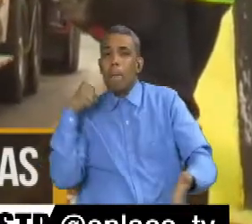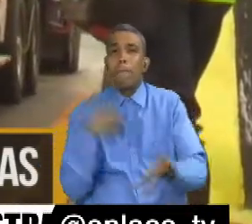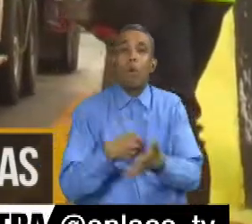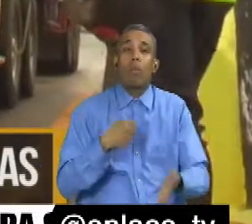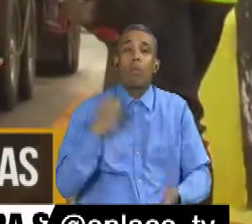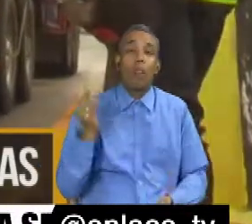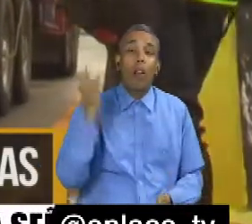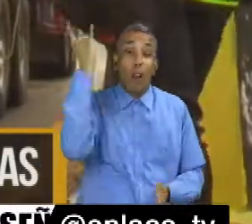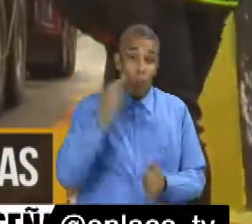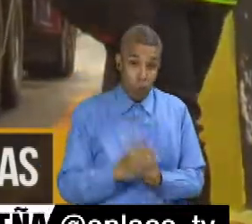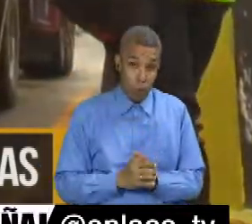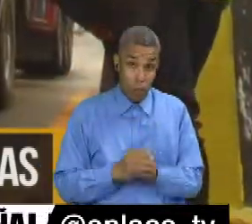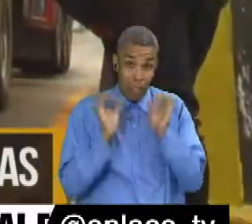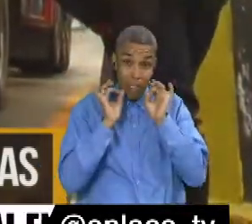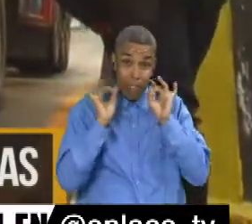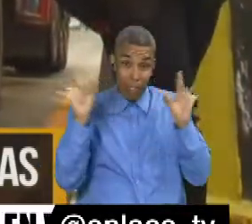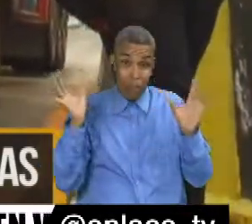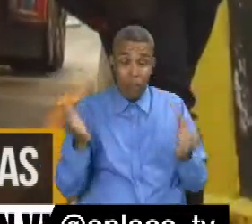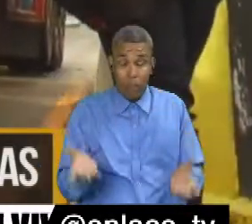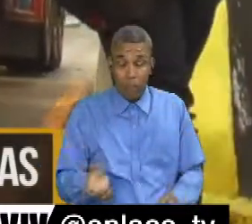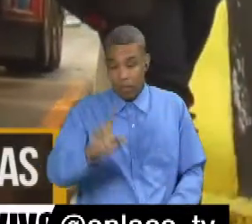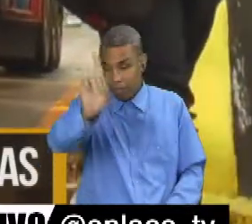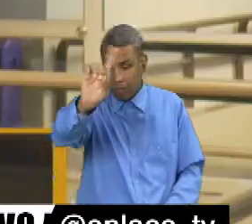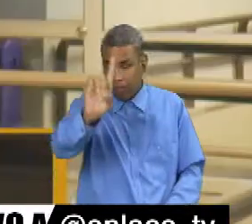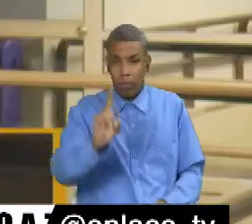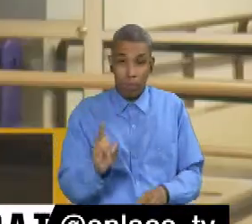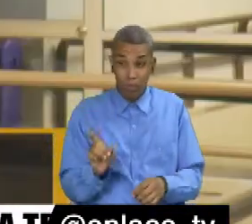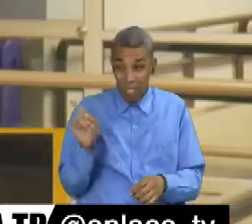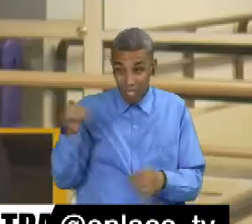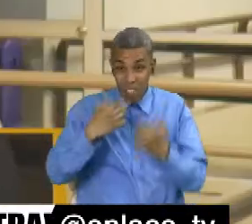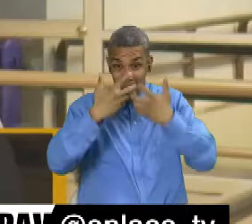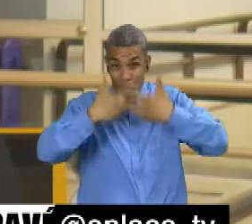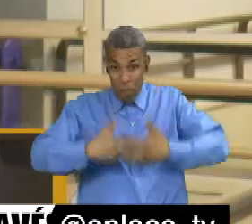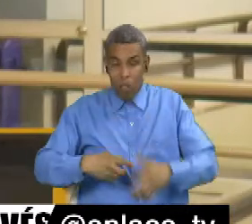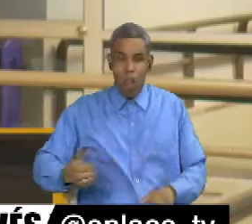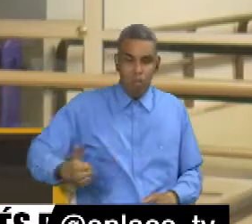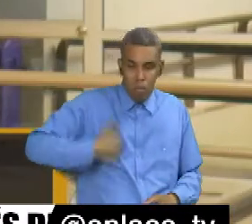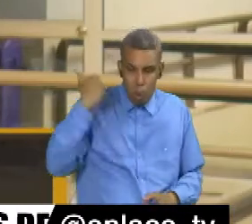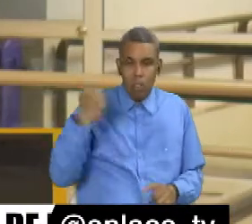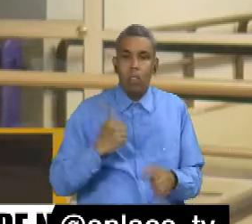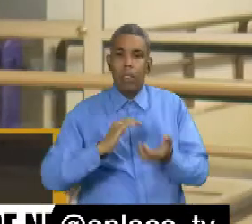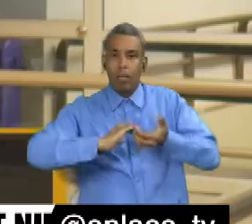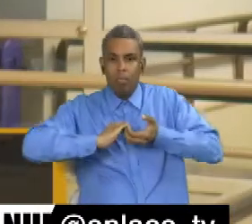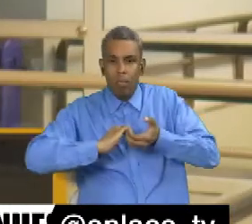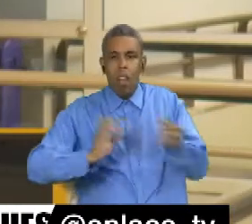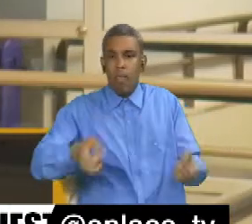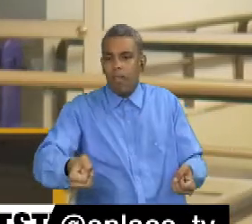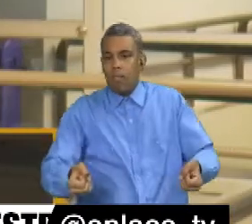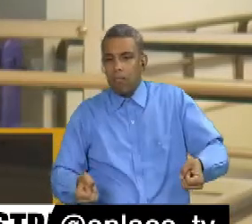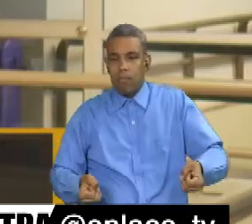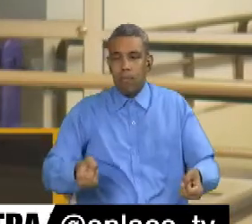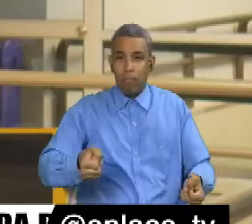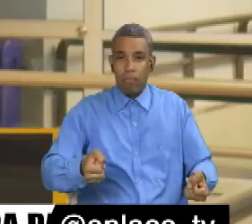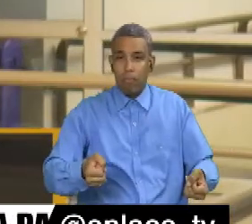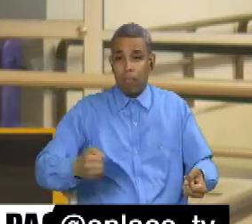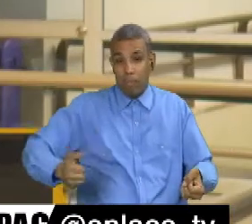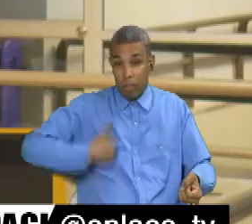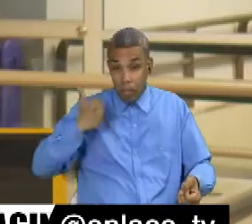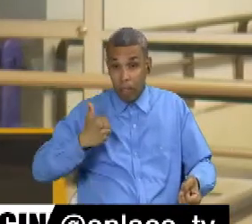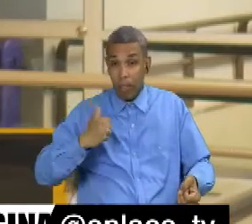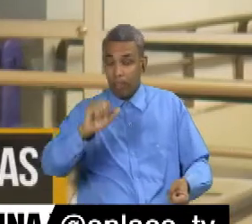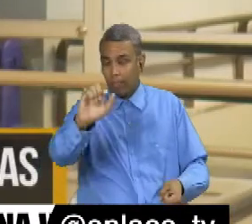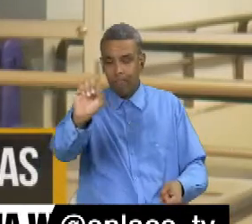lamentable. Entonces, tanto a esas empresas que utilizan los servicios de estos señores como a los señores transportadores, tengo